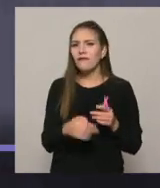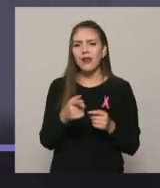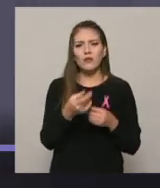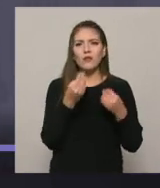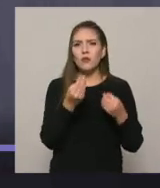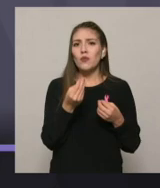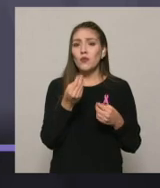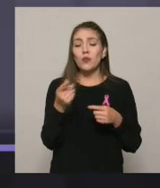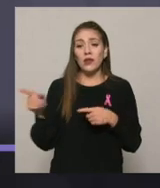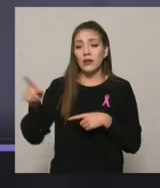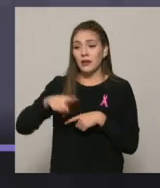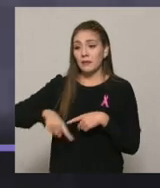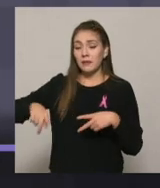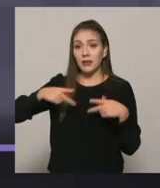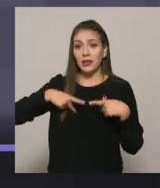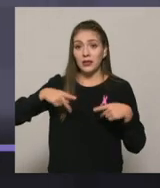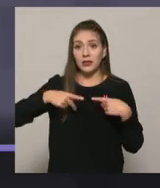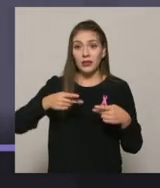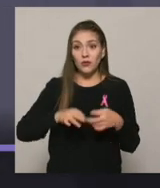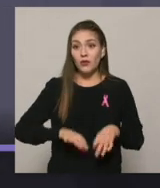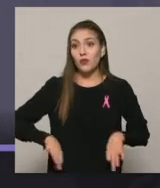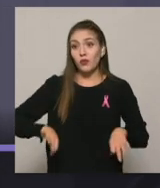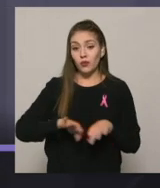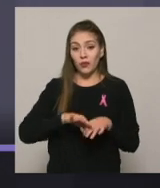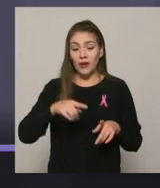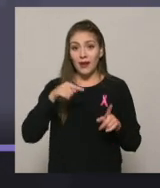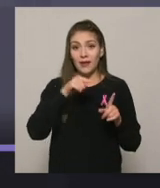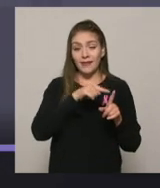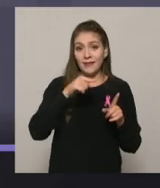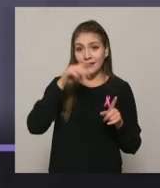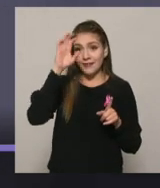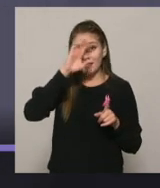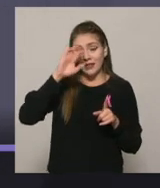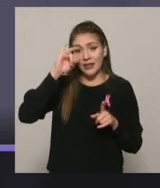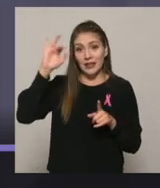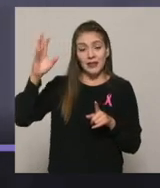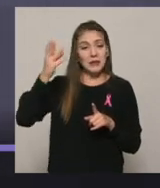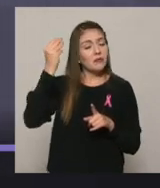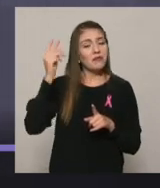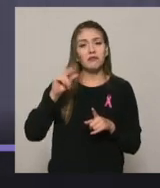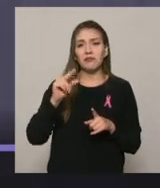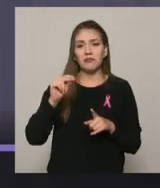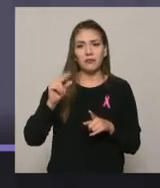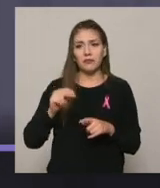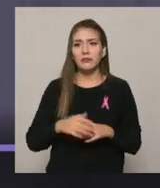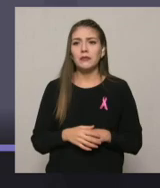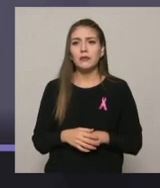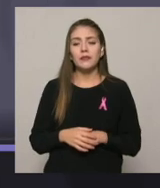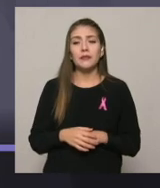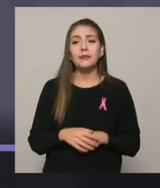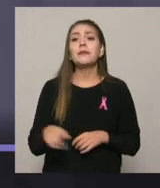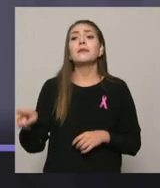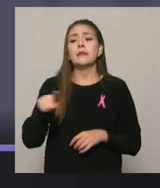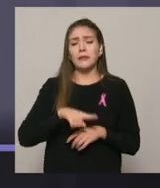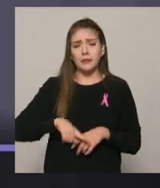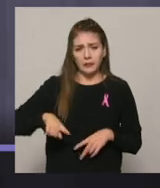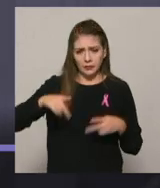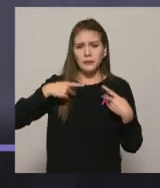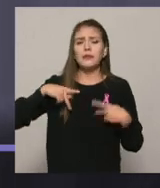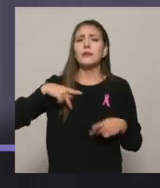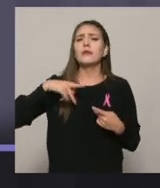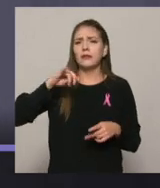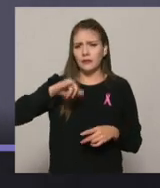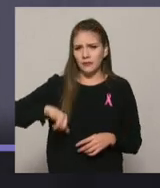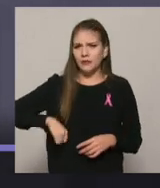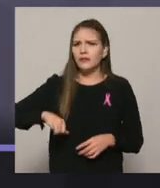importancia que le brinda la sociedad a la ciencia y la tecnología. No los ciudadanos están muy interesados, siempre les interesan